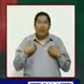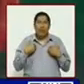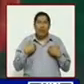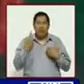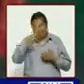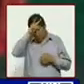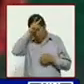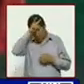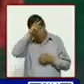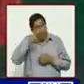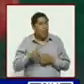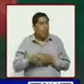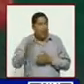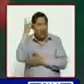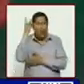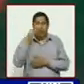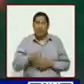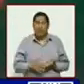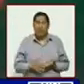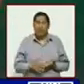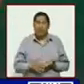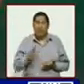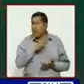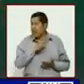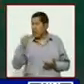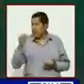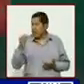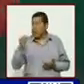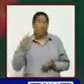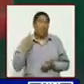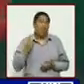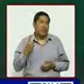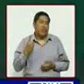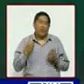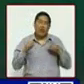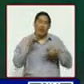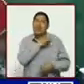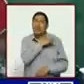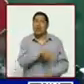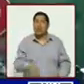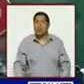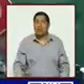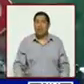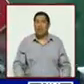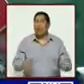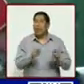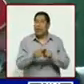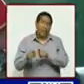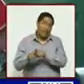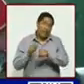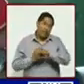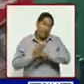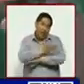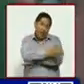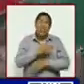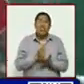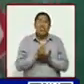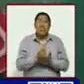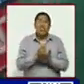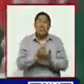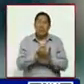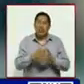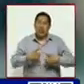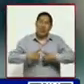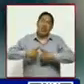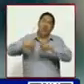puro de Perú, Bolivia y uno ha ido a Chile. También crucé el estrecho Tequina. Gané una